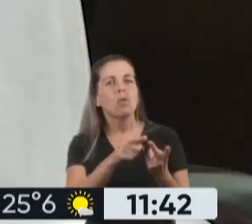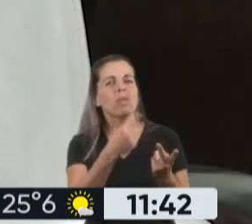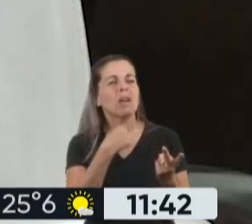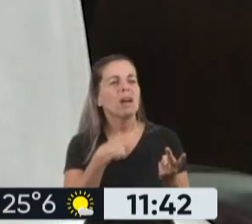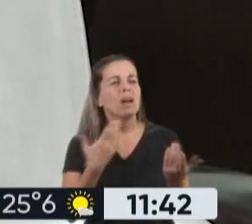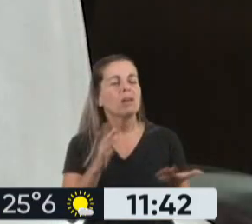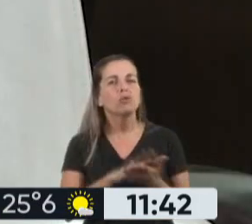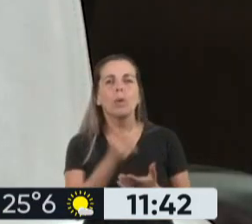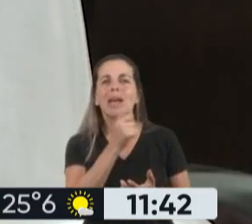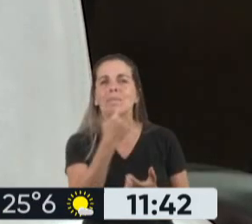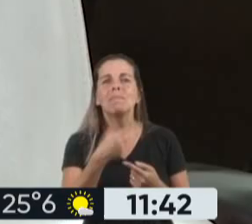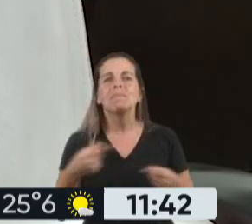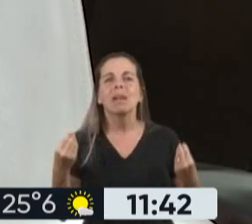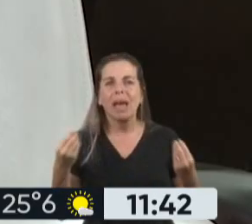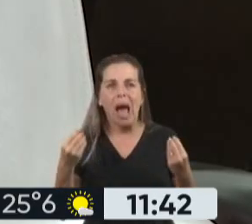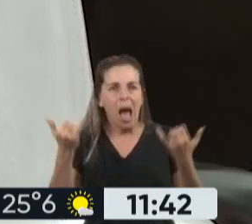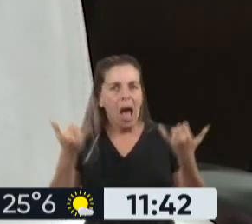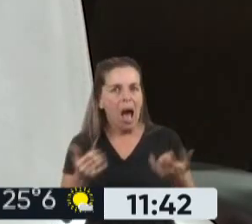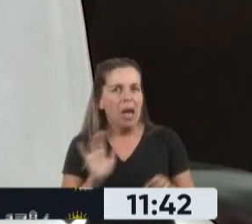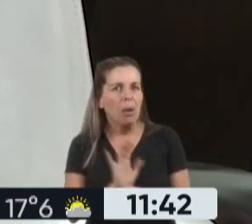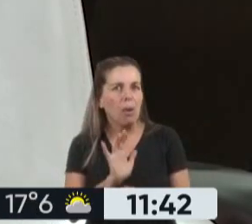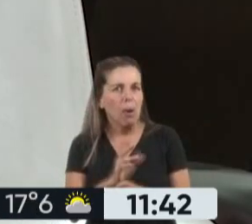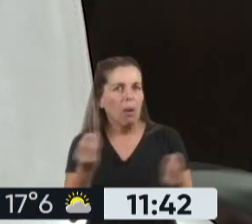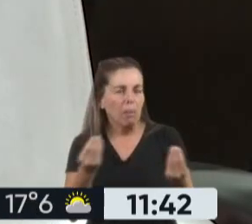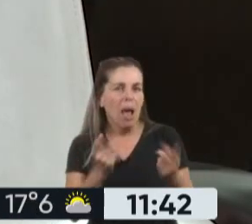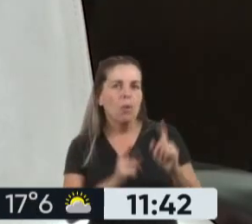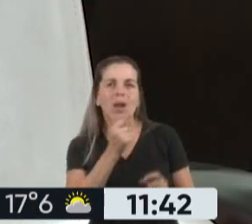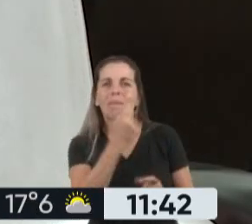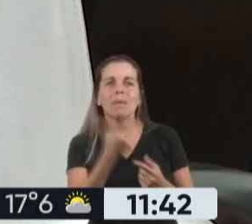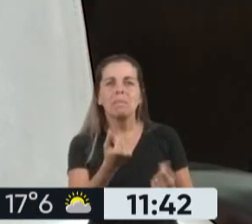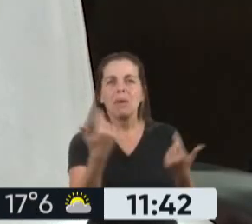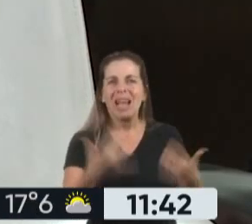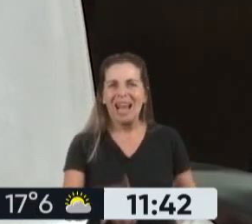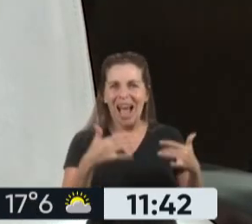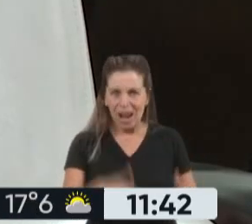a medicamentos, esta restricción para medicamentos de alto costo, Sí.